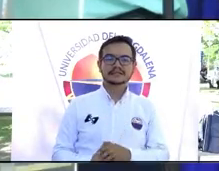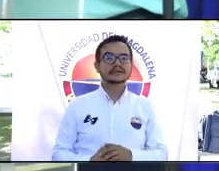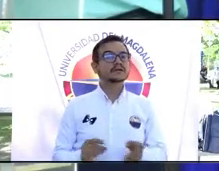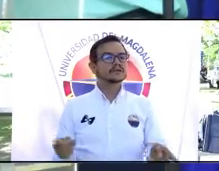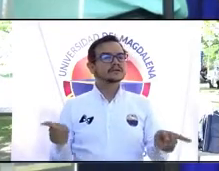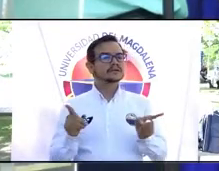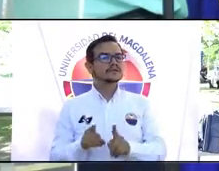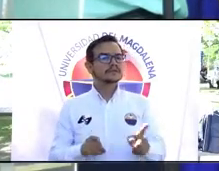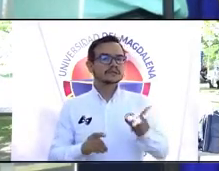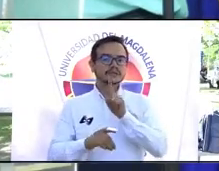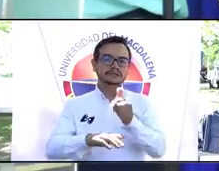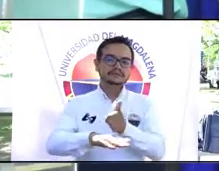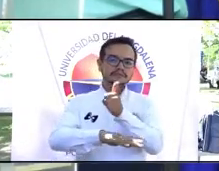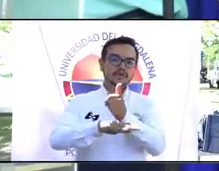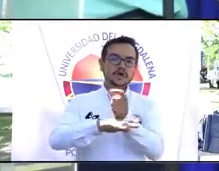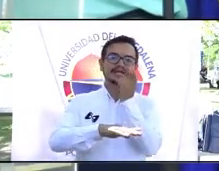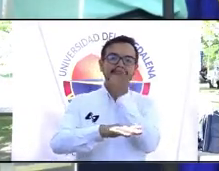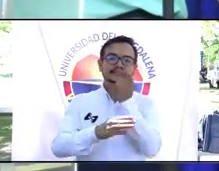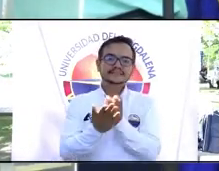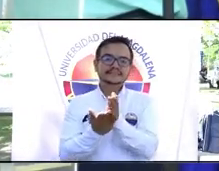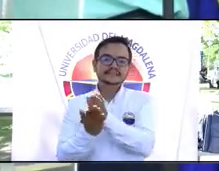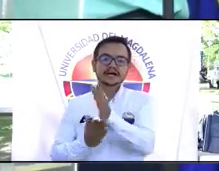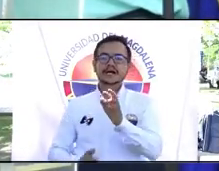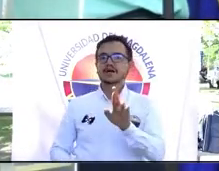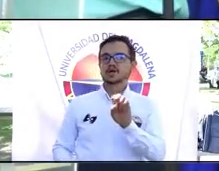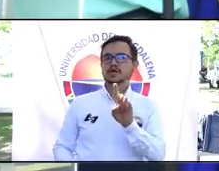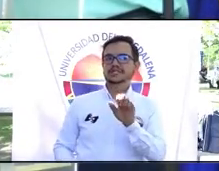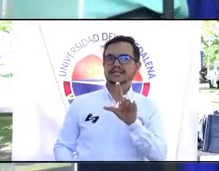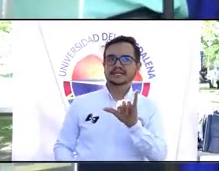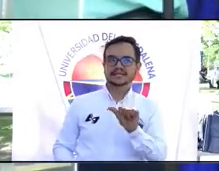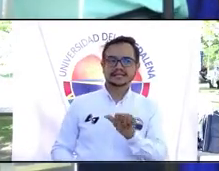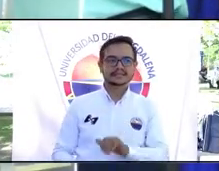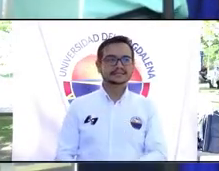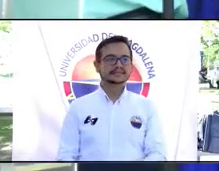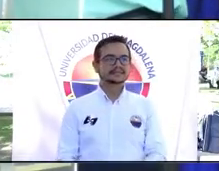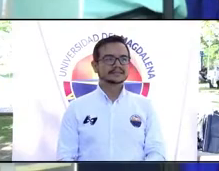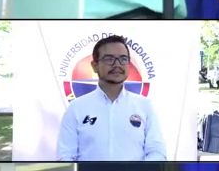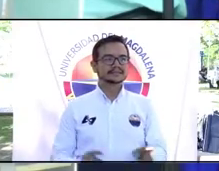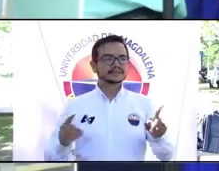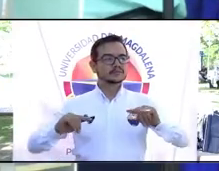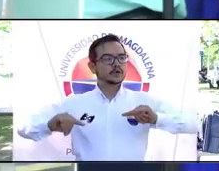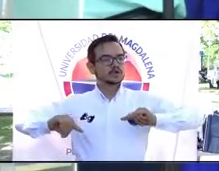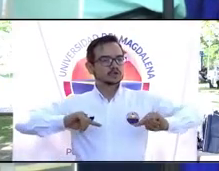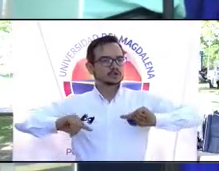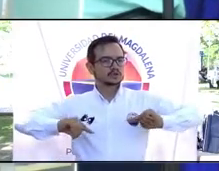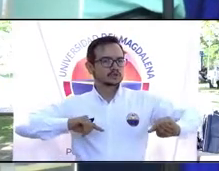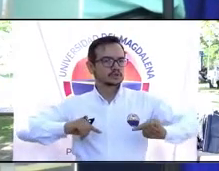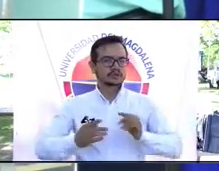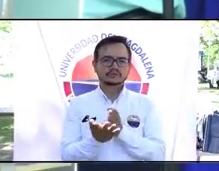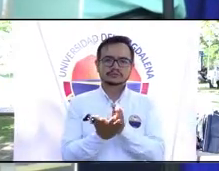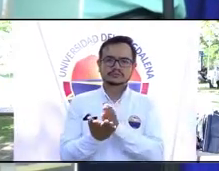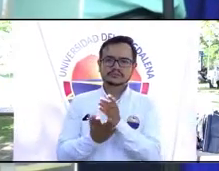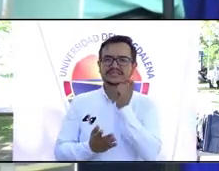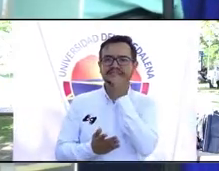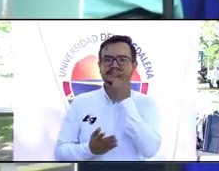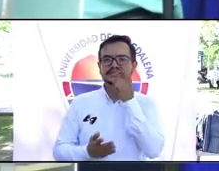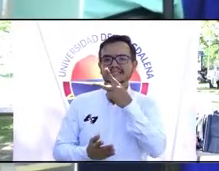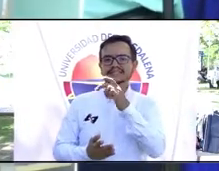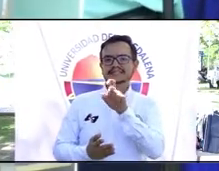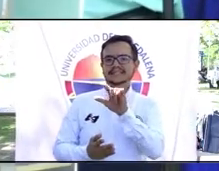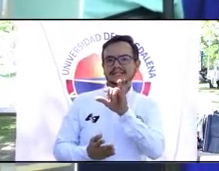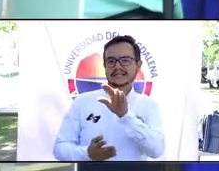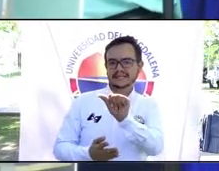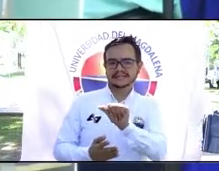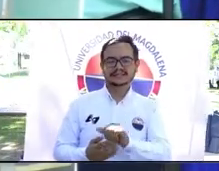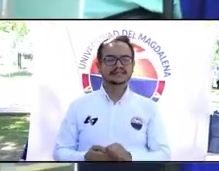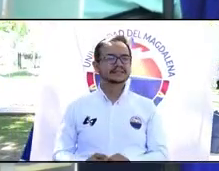directora del programa de odontología, Rosalía Bustillo, a la coordinadora del programa de odontología, Kelina Ávila, a